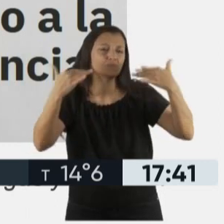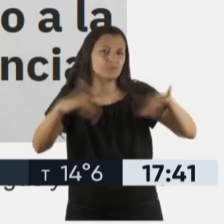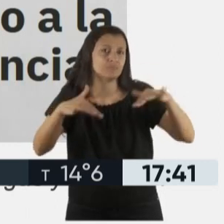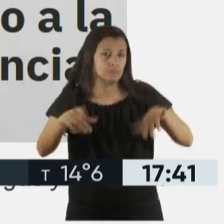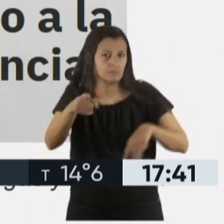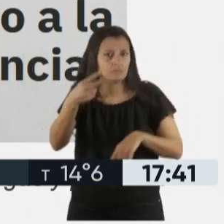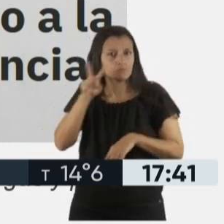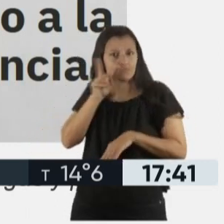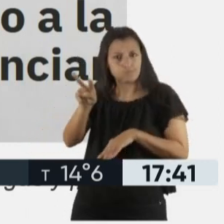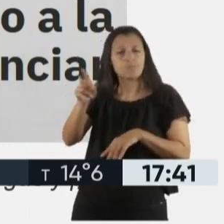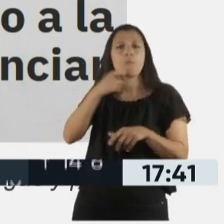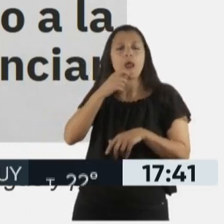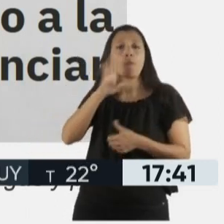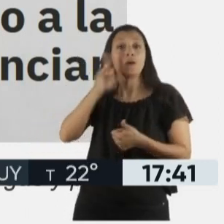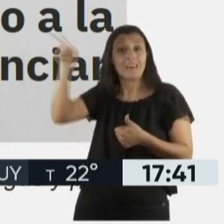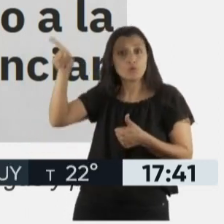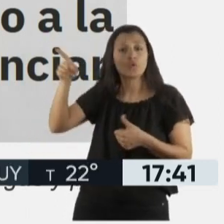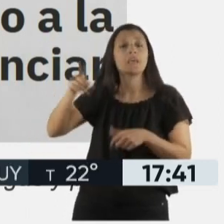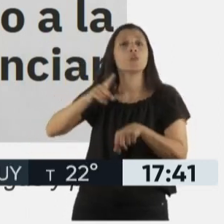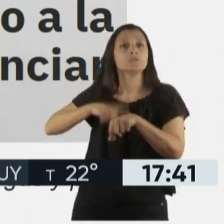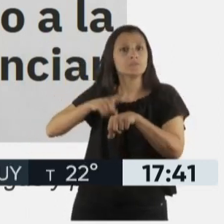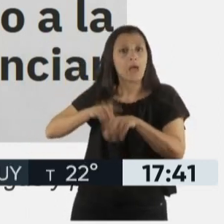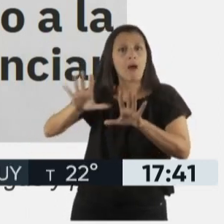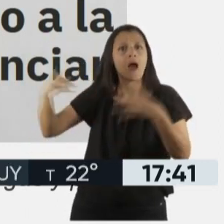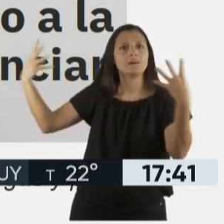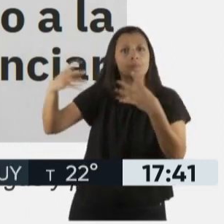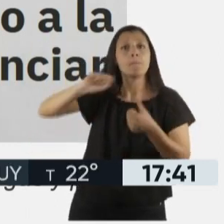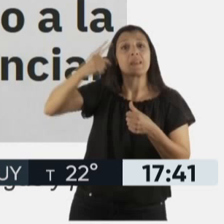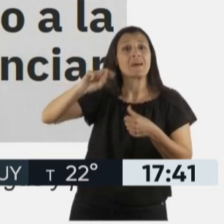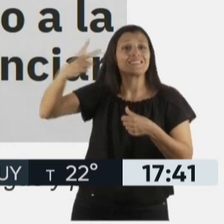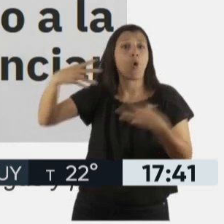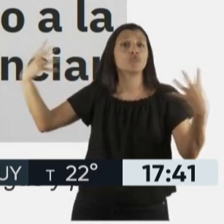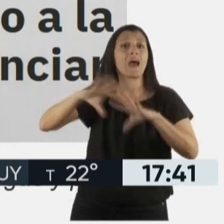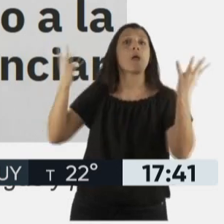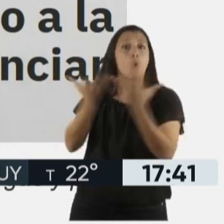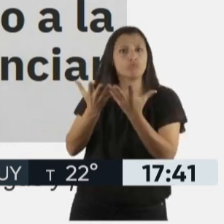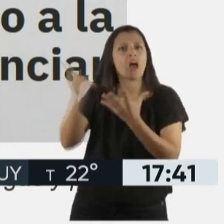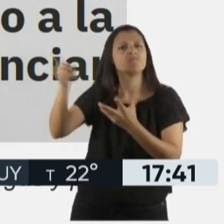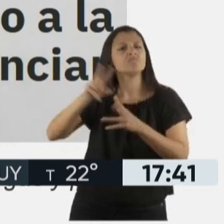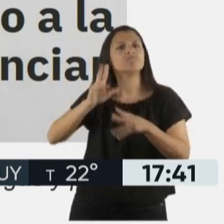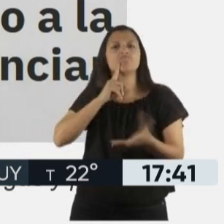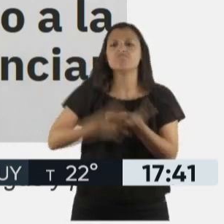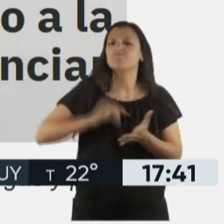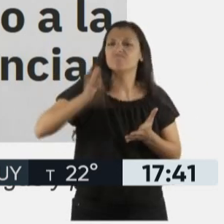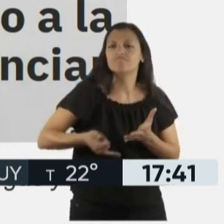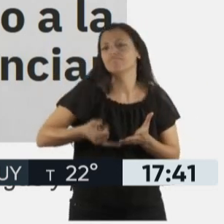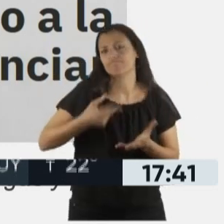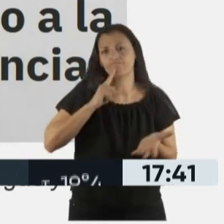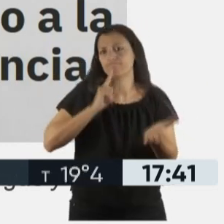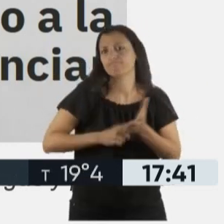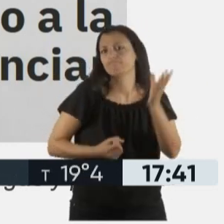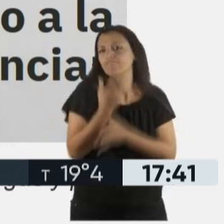Como ven, Estados Unidos, en el contexto de las guerras mundiales, la Primera y la Segunda Guerra Mundial, adoptó un impuesto a las